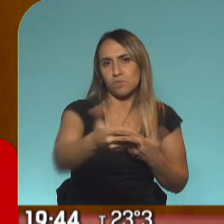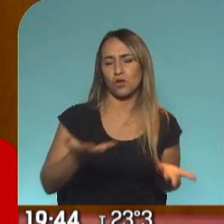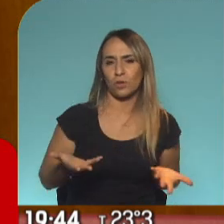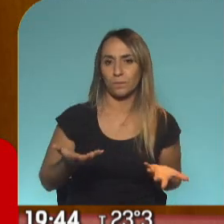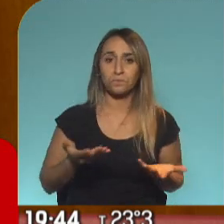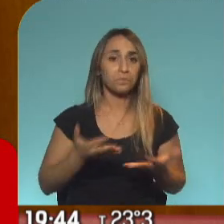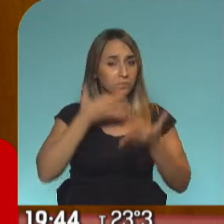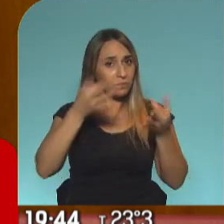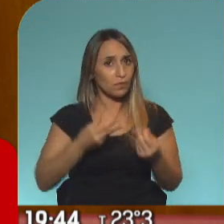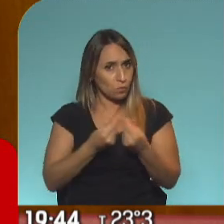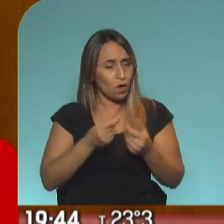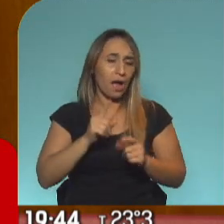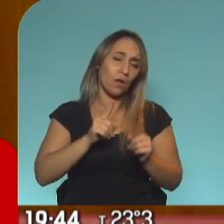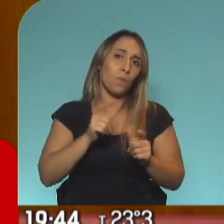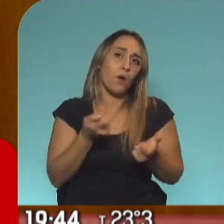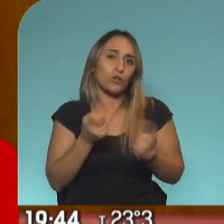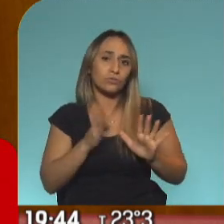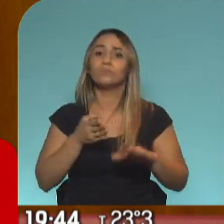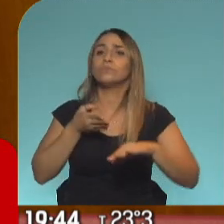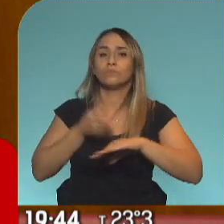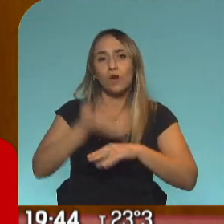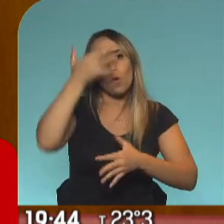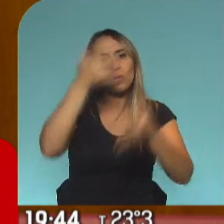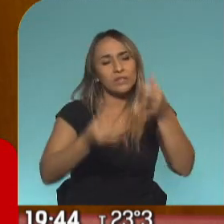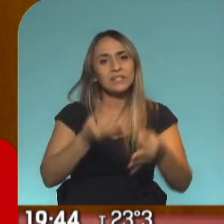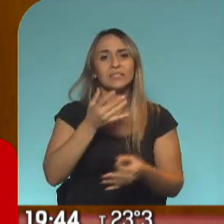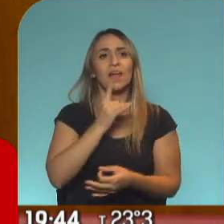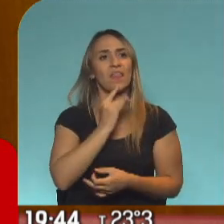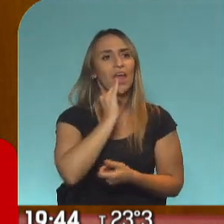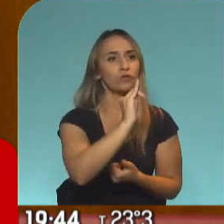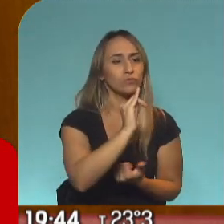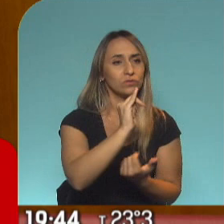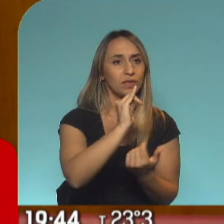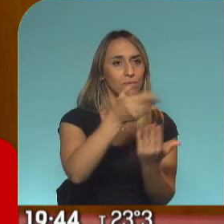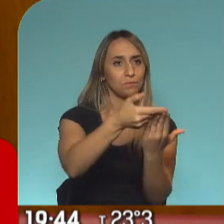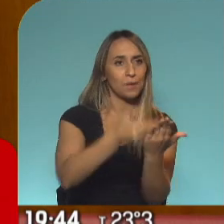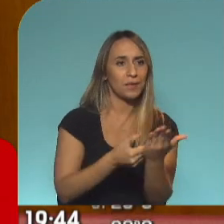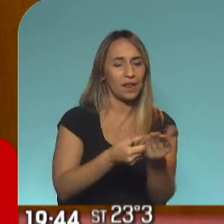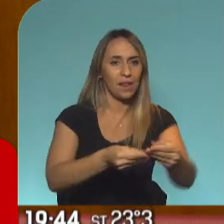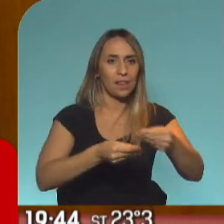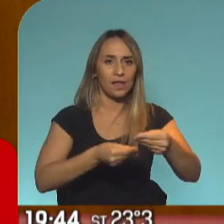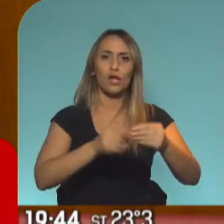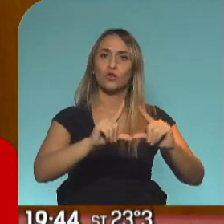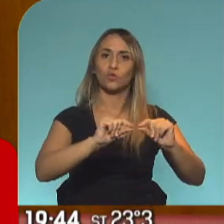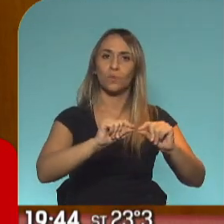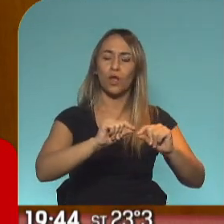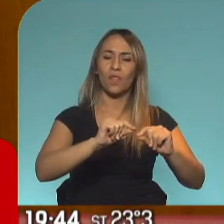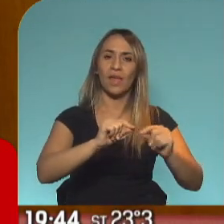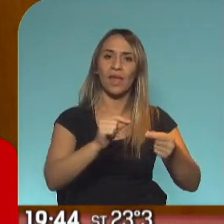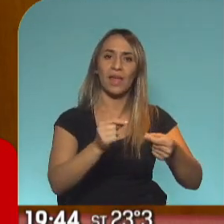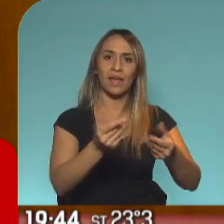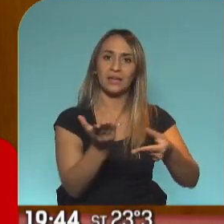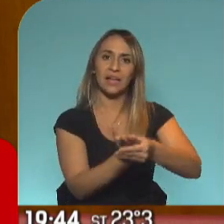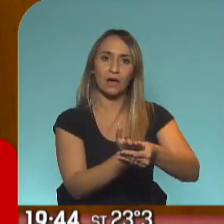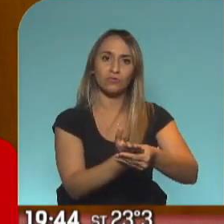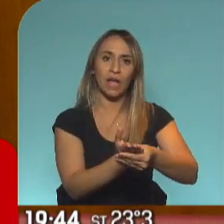llegamos a poder hacer la denuncia, pero después nos tenemos que ir con un papel sin un número de causa, porque la causa está prescripta.